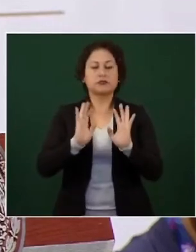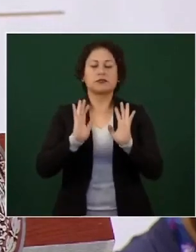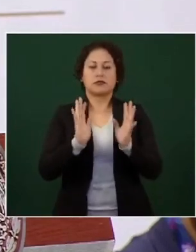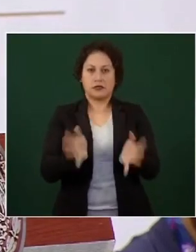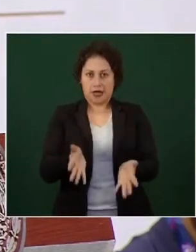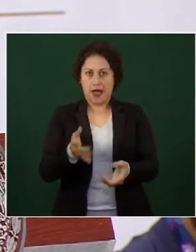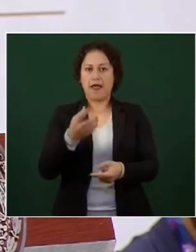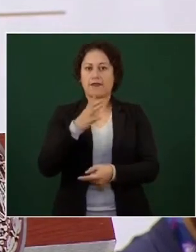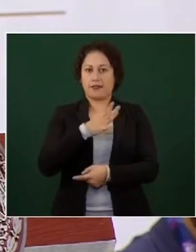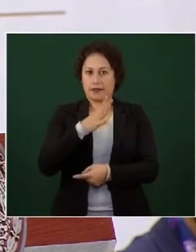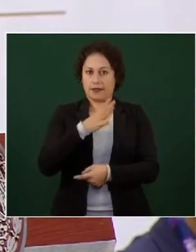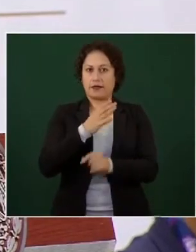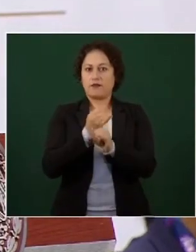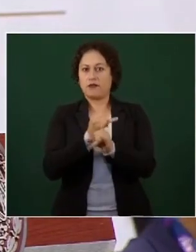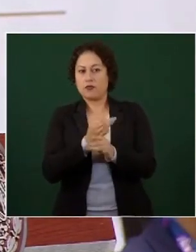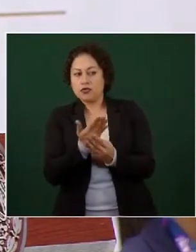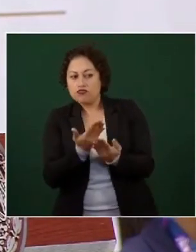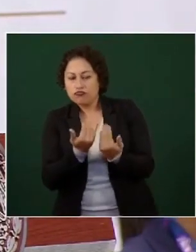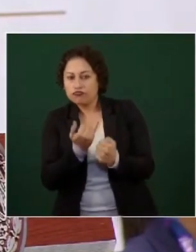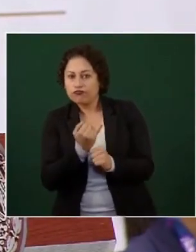tiene información